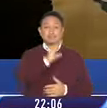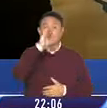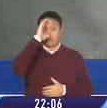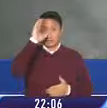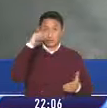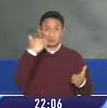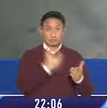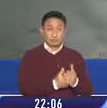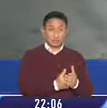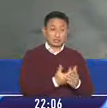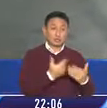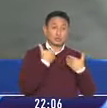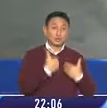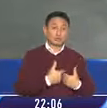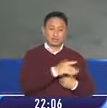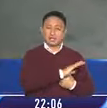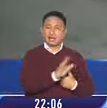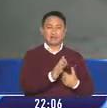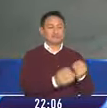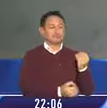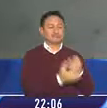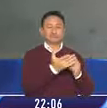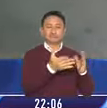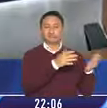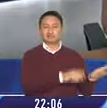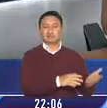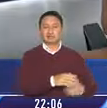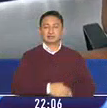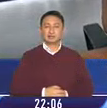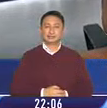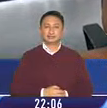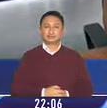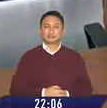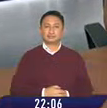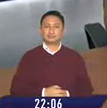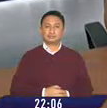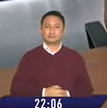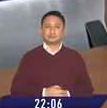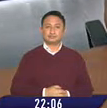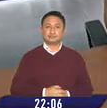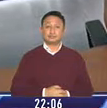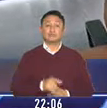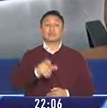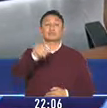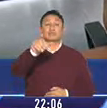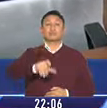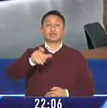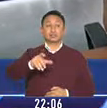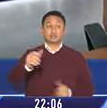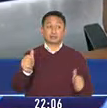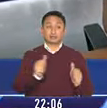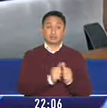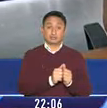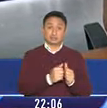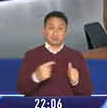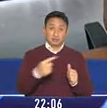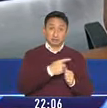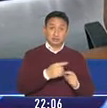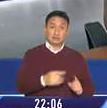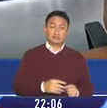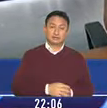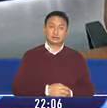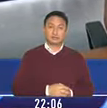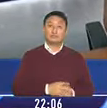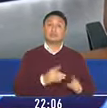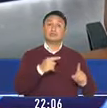policías, encontraron el cuerpo quemado y sin signos vitales. Y que, de igual manera que por versiones de personas allegadas al occiso,